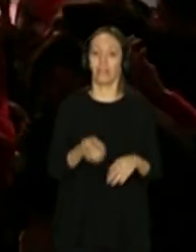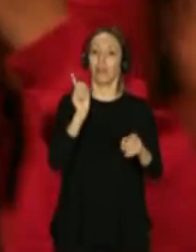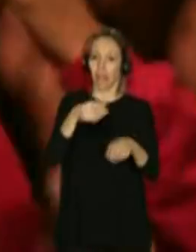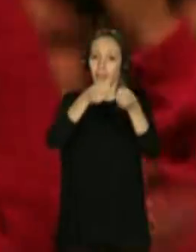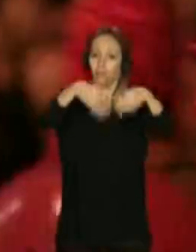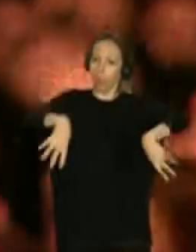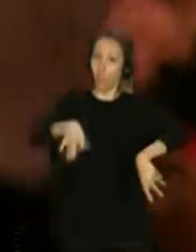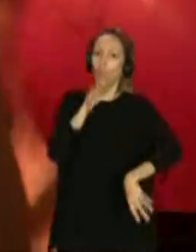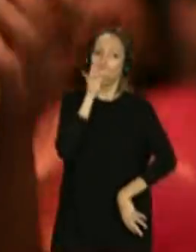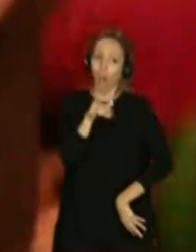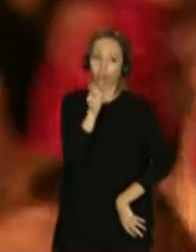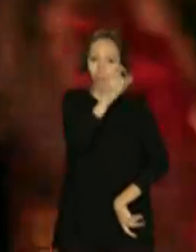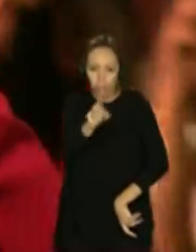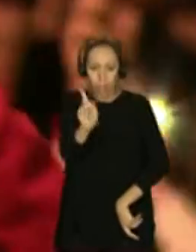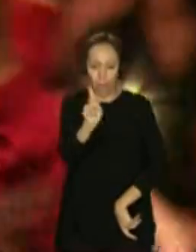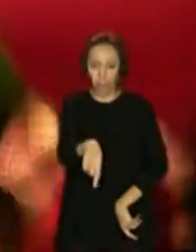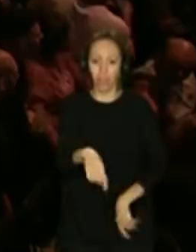hombre.